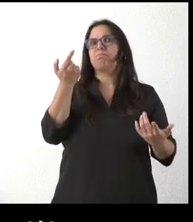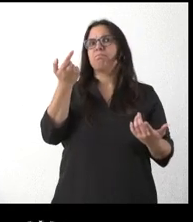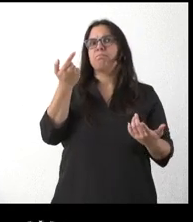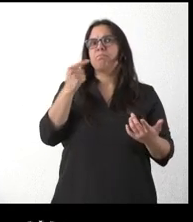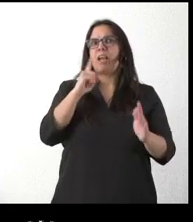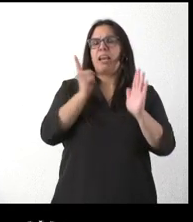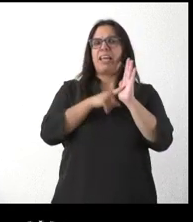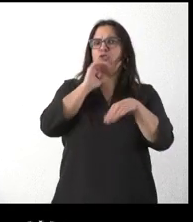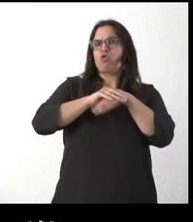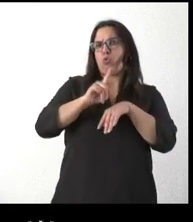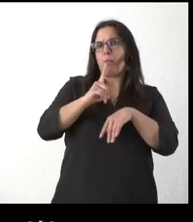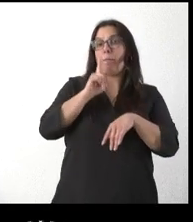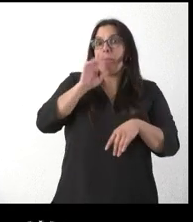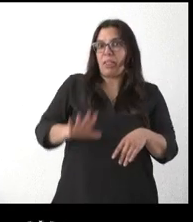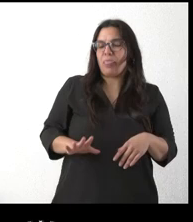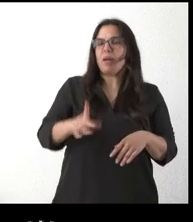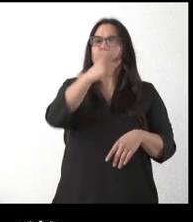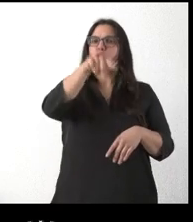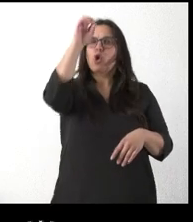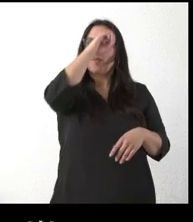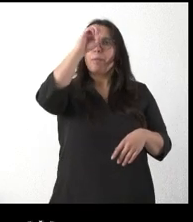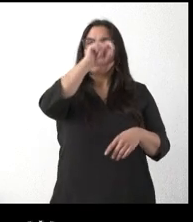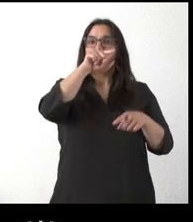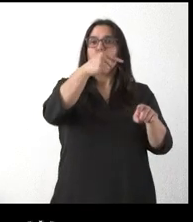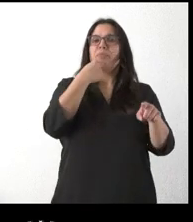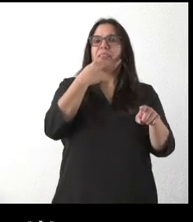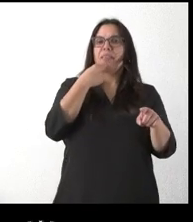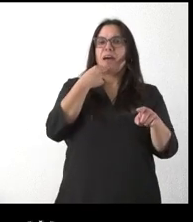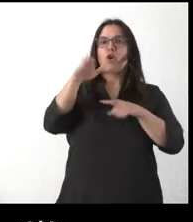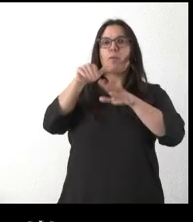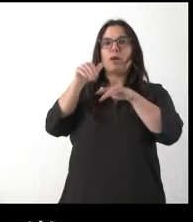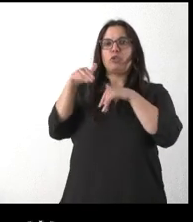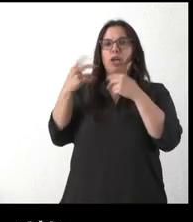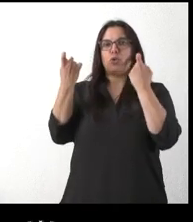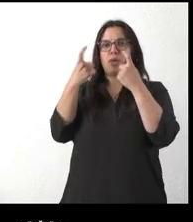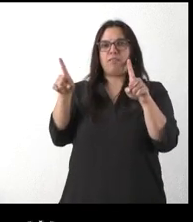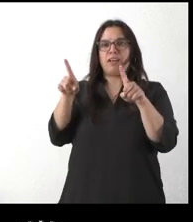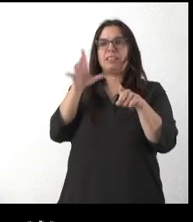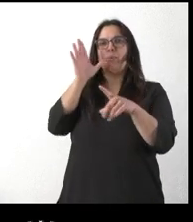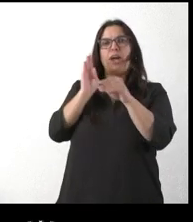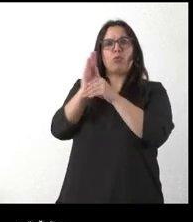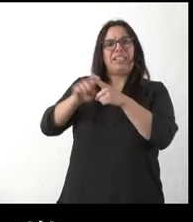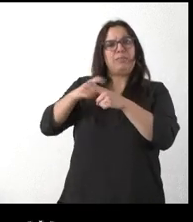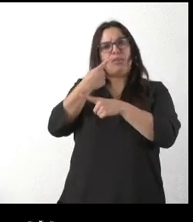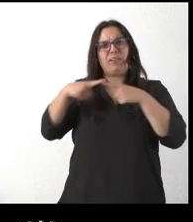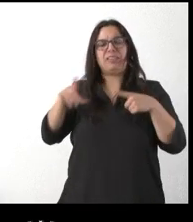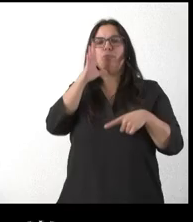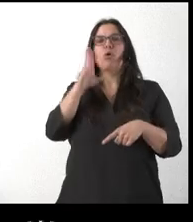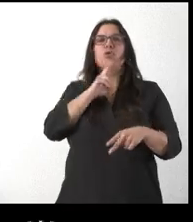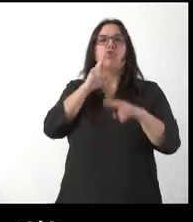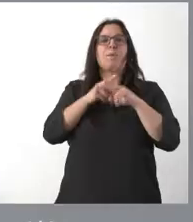no ser legal no sé cómo lo valoran el otro día nos decía que no hacía falta una convocatoria para para este tipo de ayuda nominativa